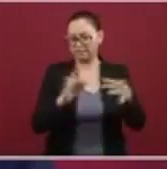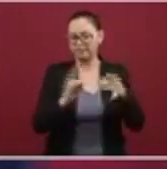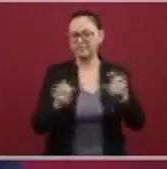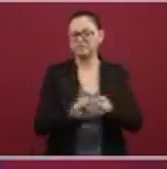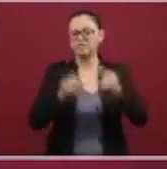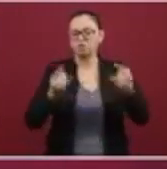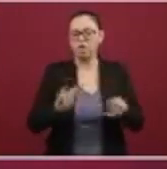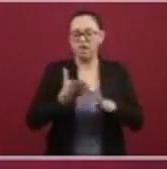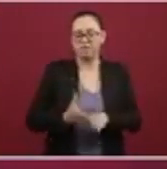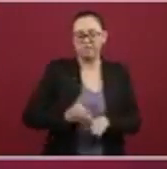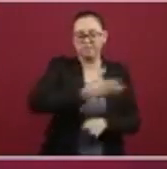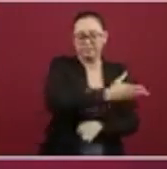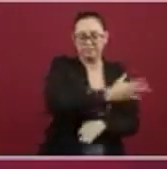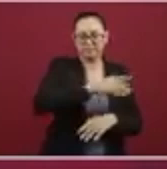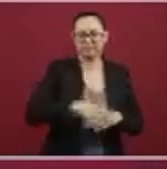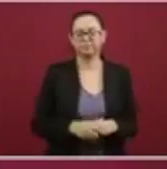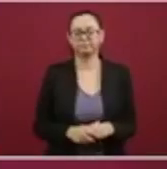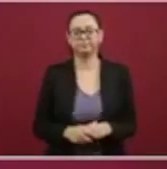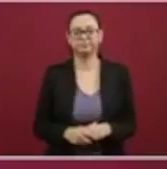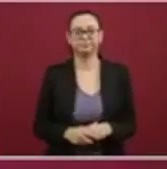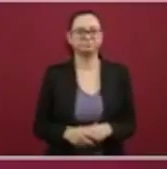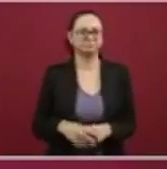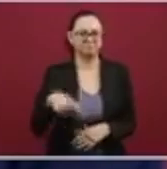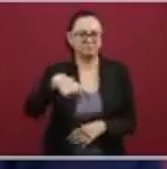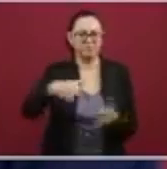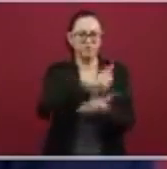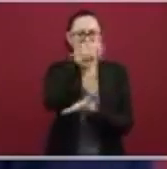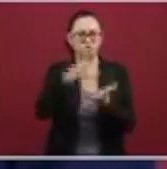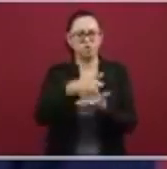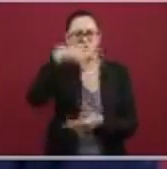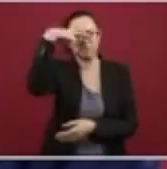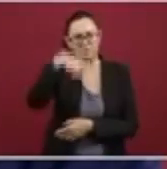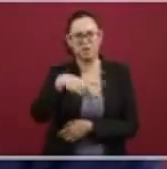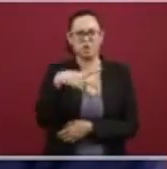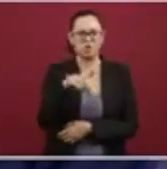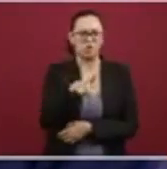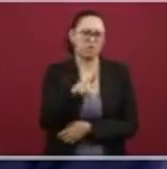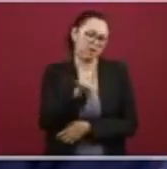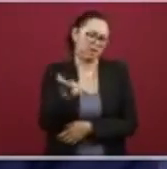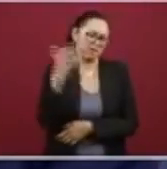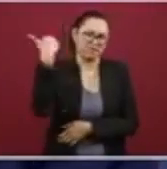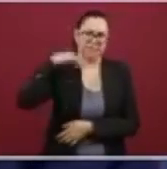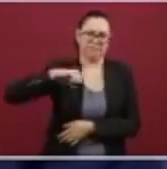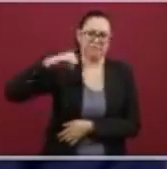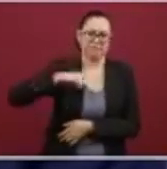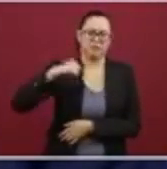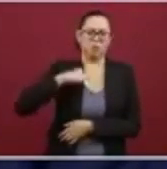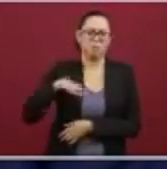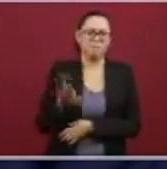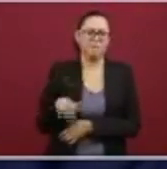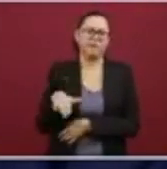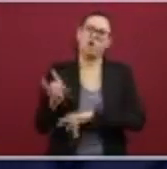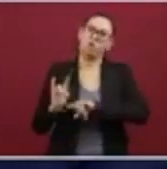Me tocó hacer los segundos pisos y decían que no